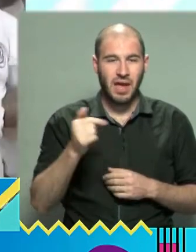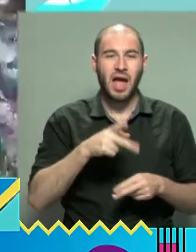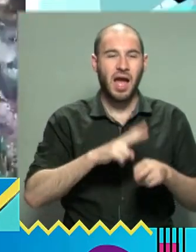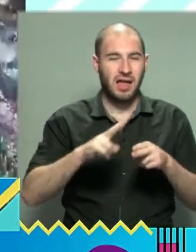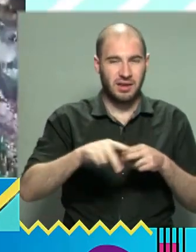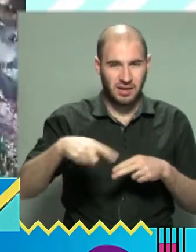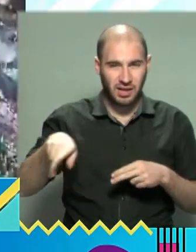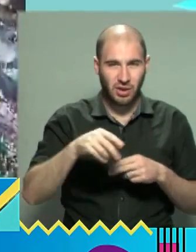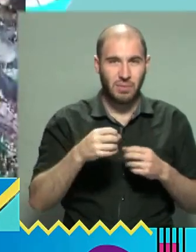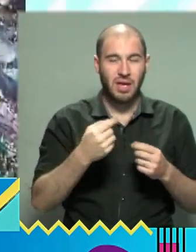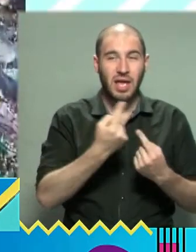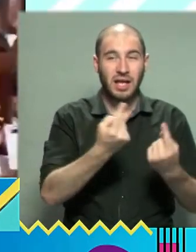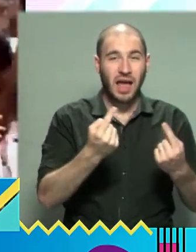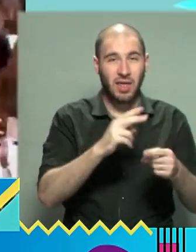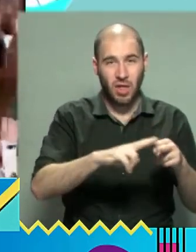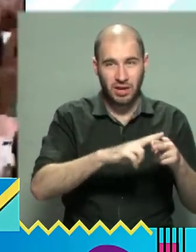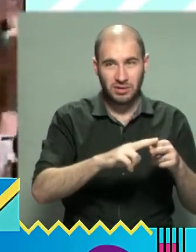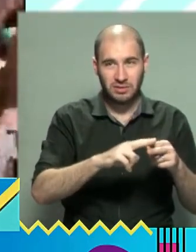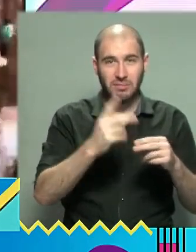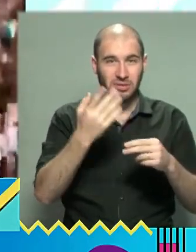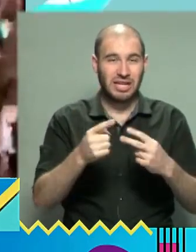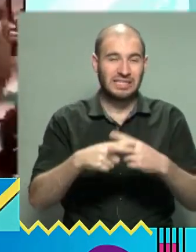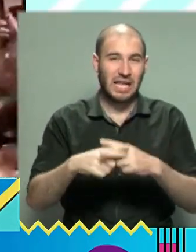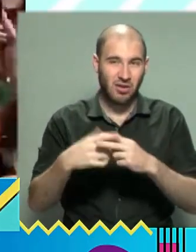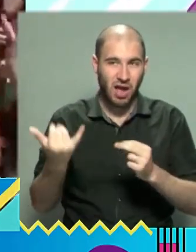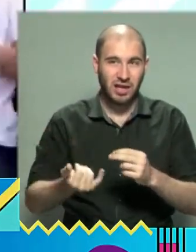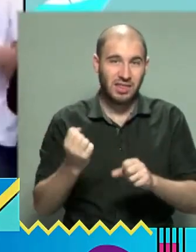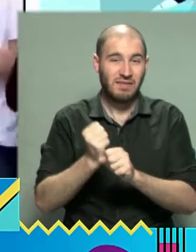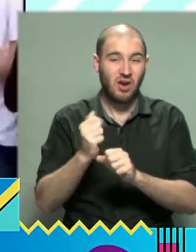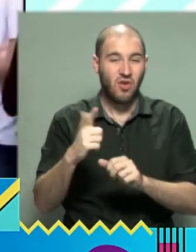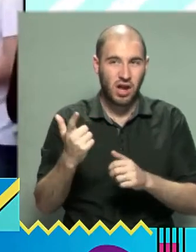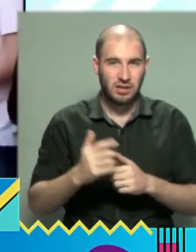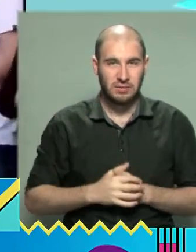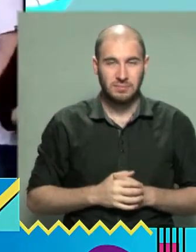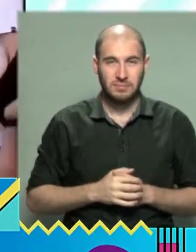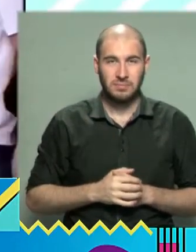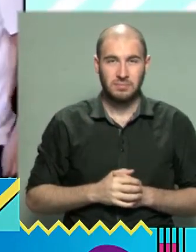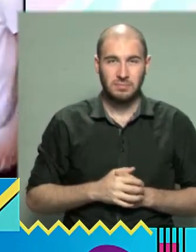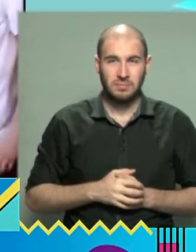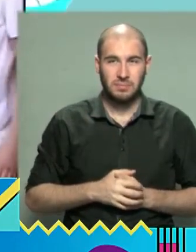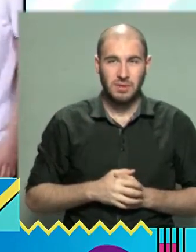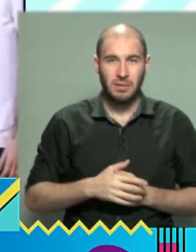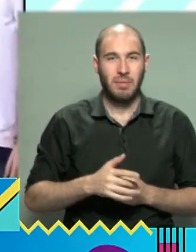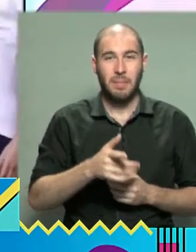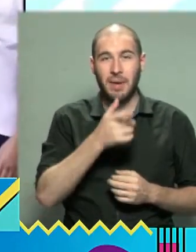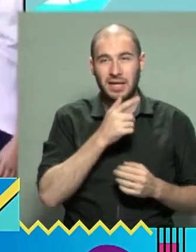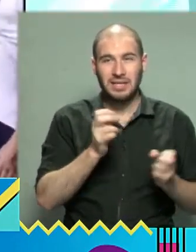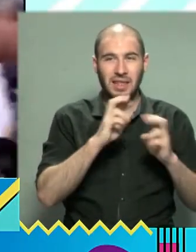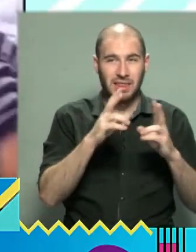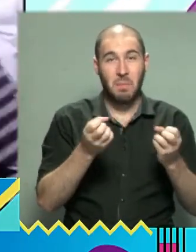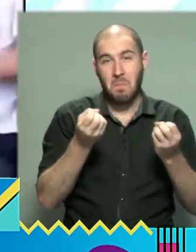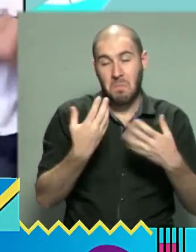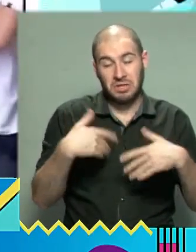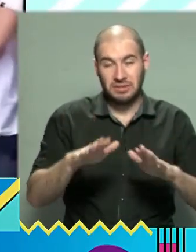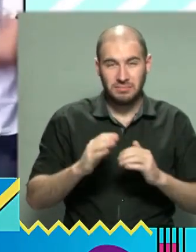refacción. Por cada unidad en refacción que habían técnicos que no estaban trabajando, y se suponía, por un hecho del porque